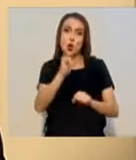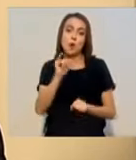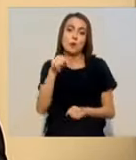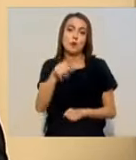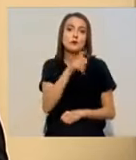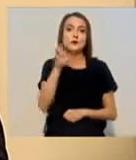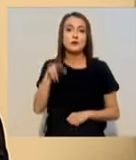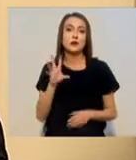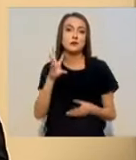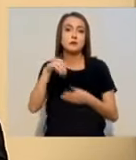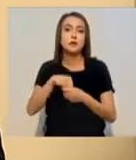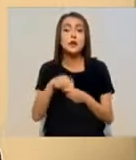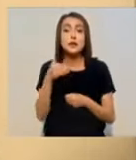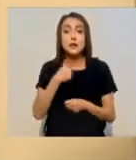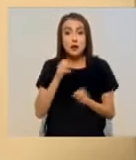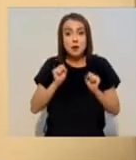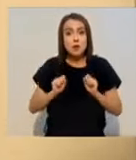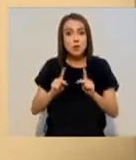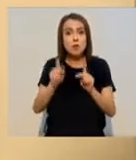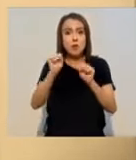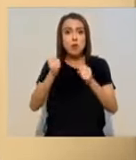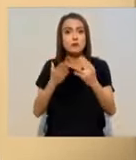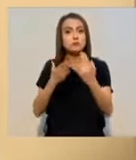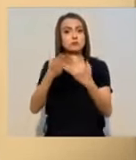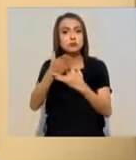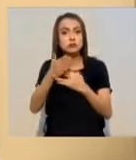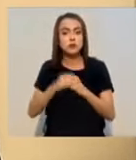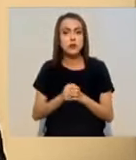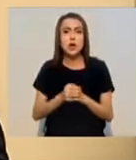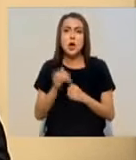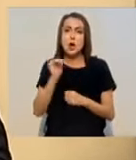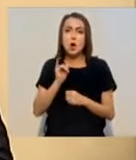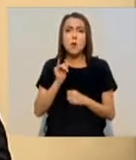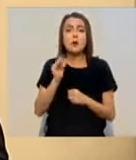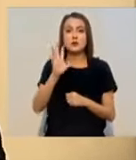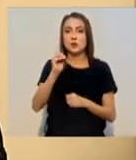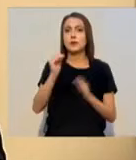caso de Costa Rica, tendrá la oportunidad de acceder hasta un monto de